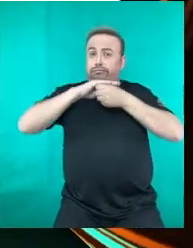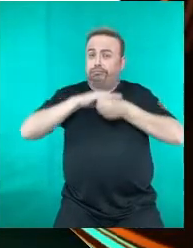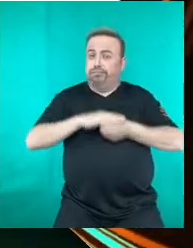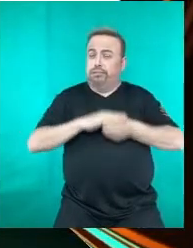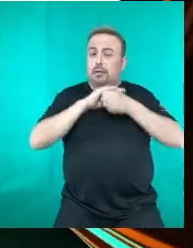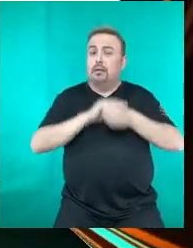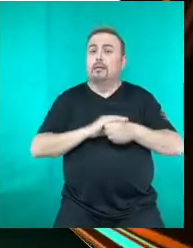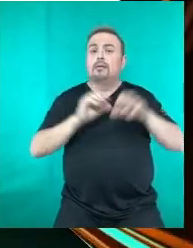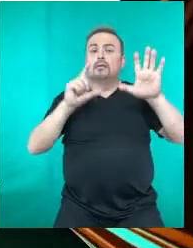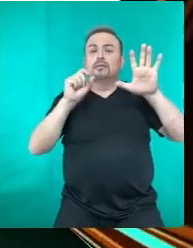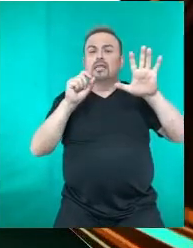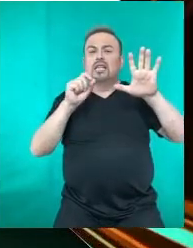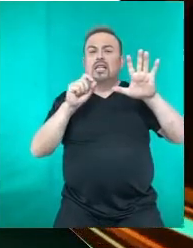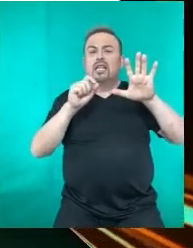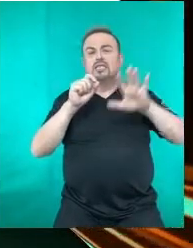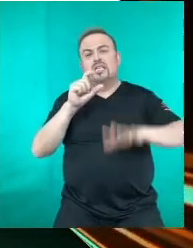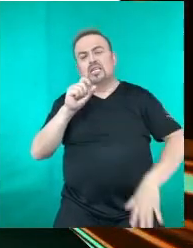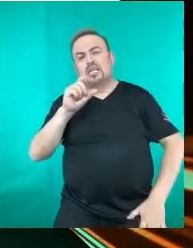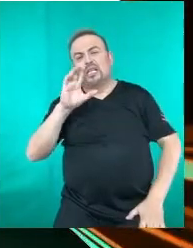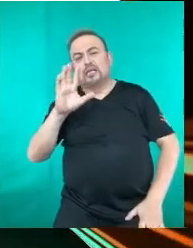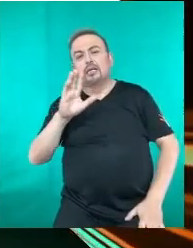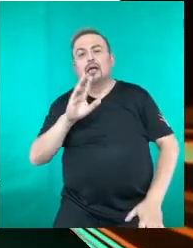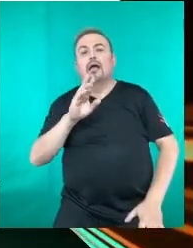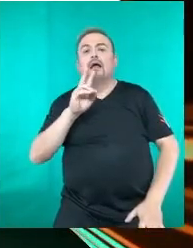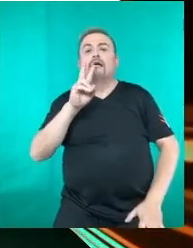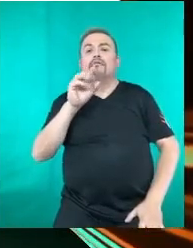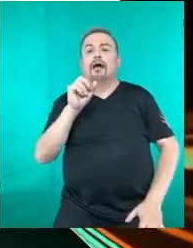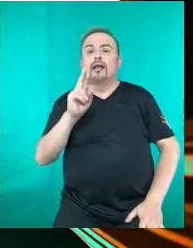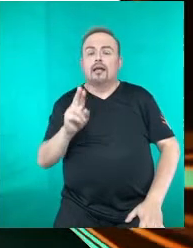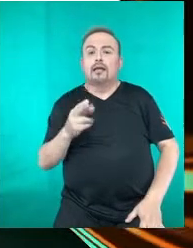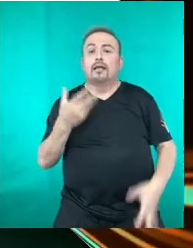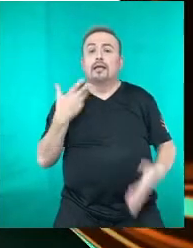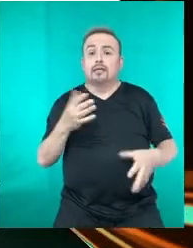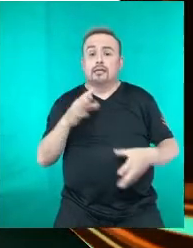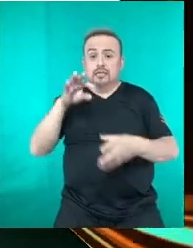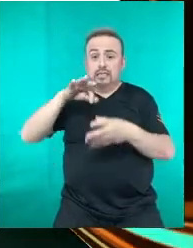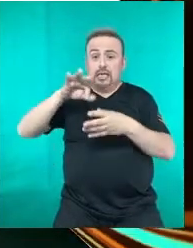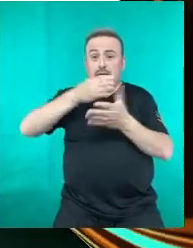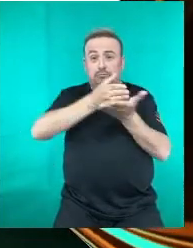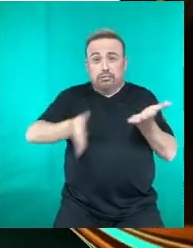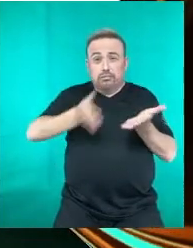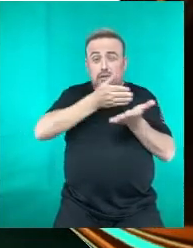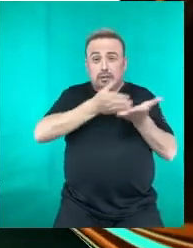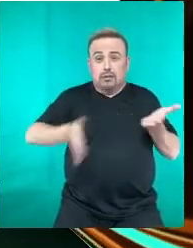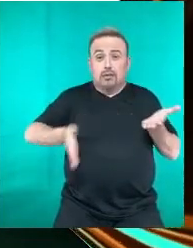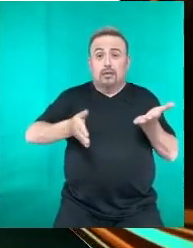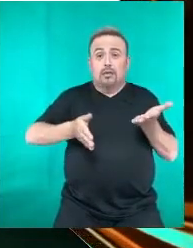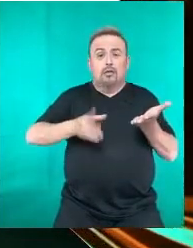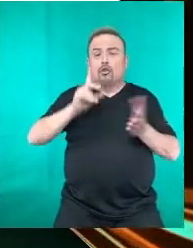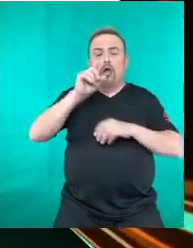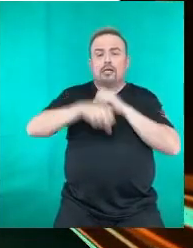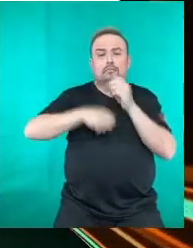bar, 65 o 70 bar. Y la salmuera que sale de rechazo